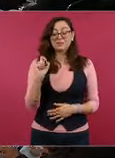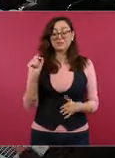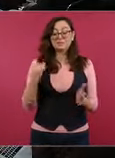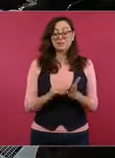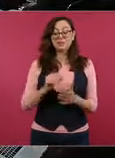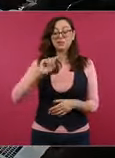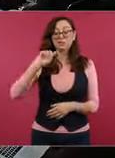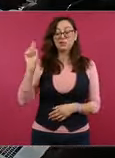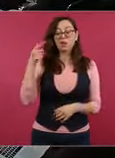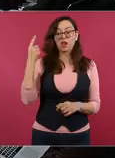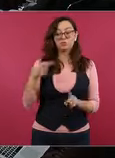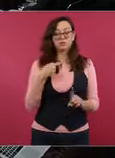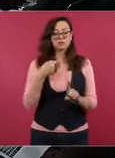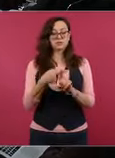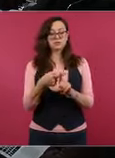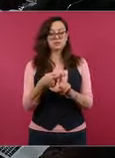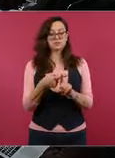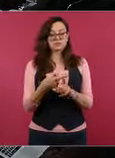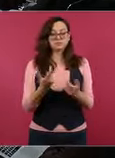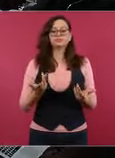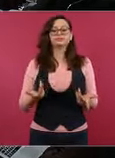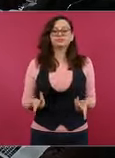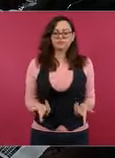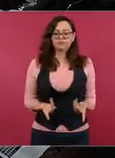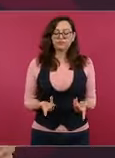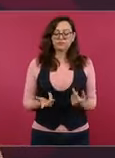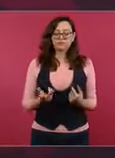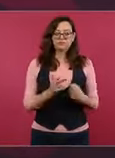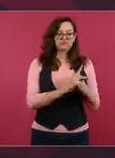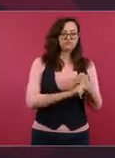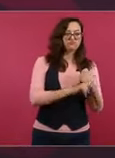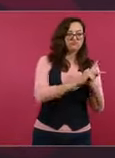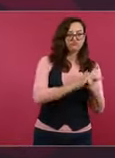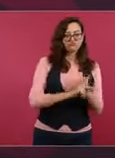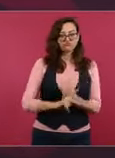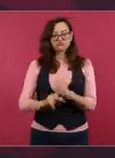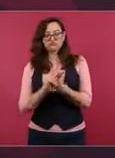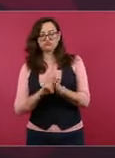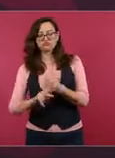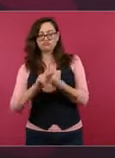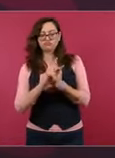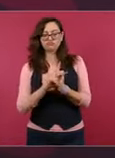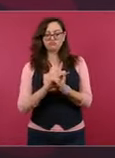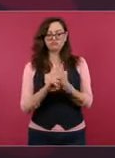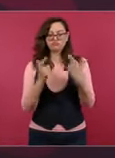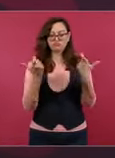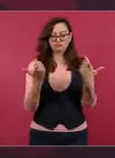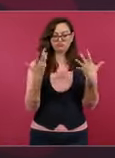interesa a los dos países la integración económica.